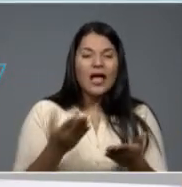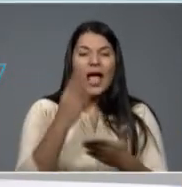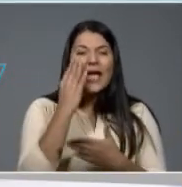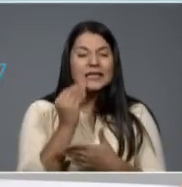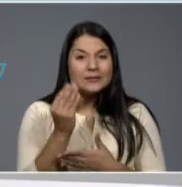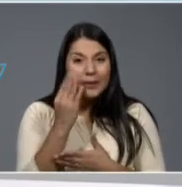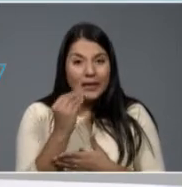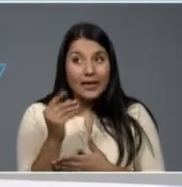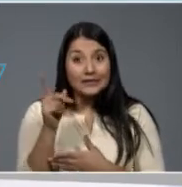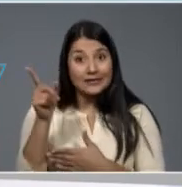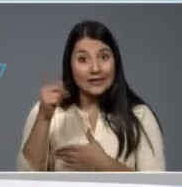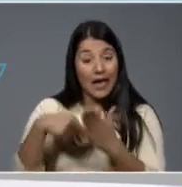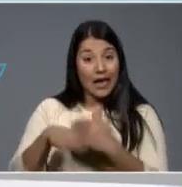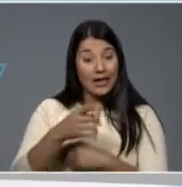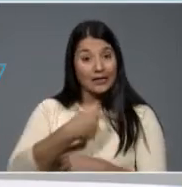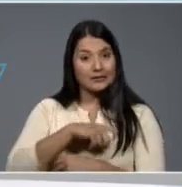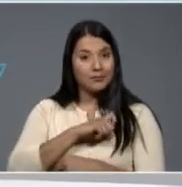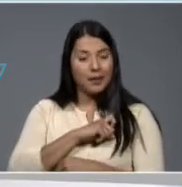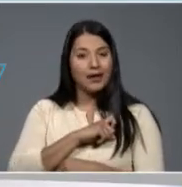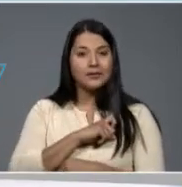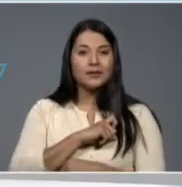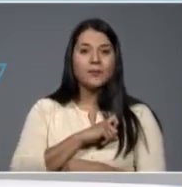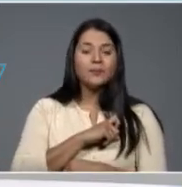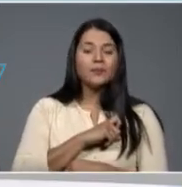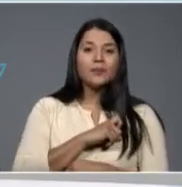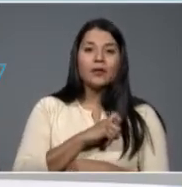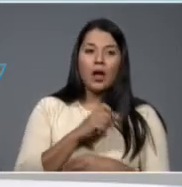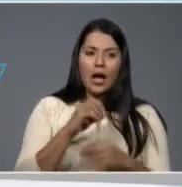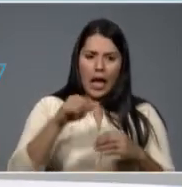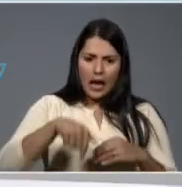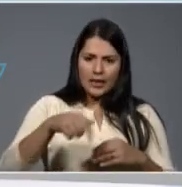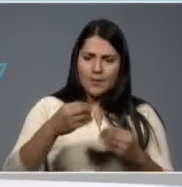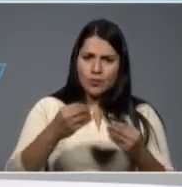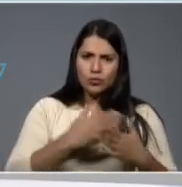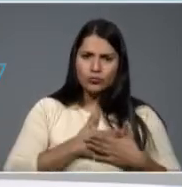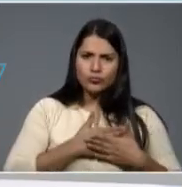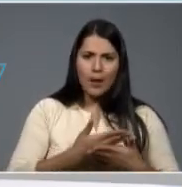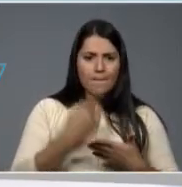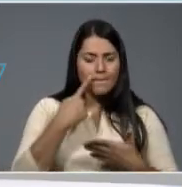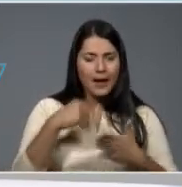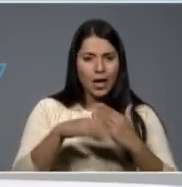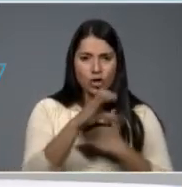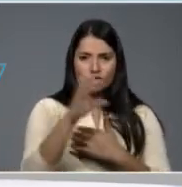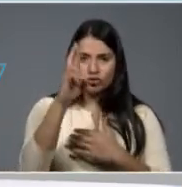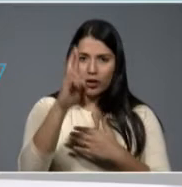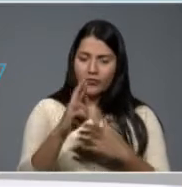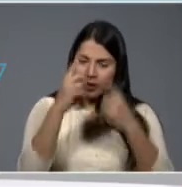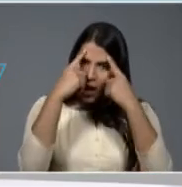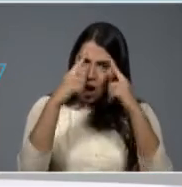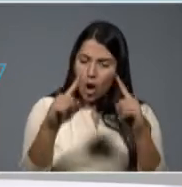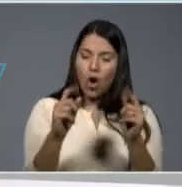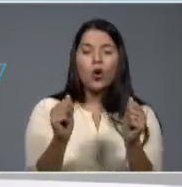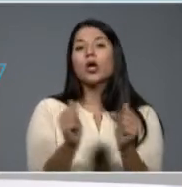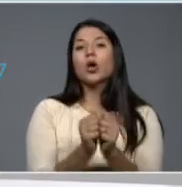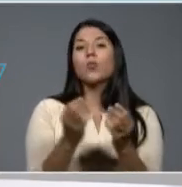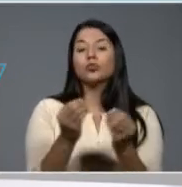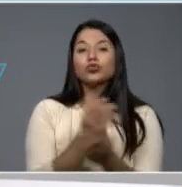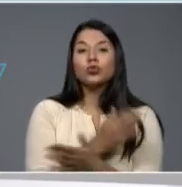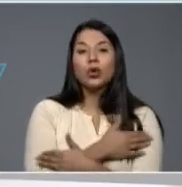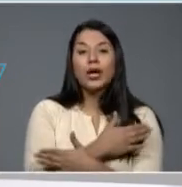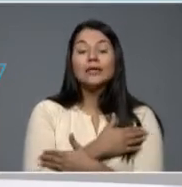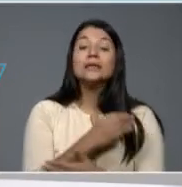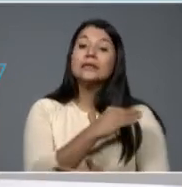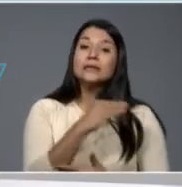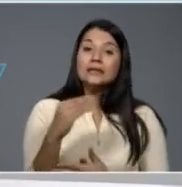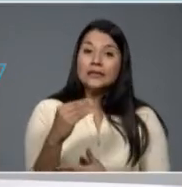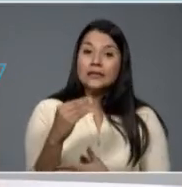están funcionando ya, hay una apertura tremenda para que en el país pues se recoja con mucho cariño. Y ciertamente pues el desarrollo que hemos generado en torno a esta